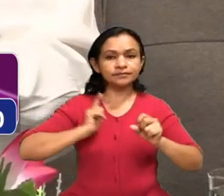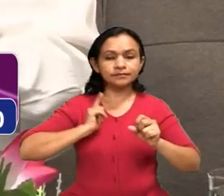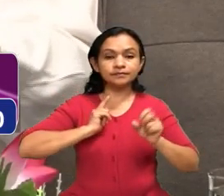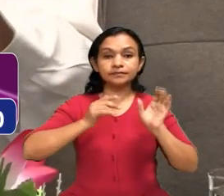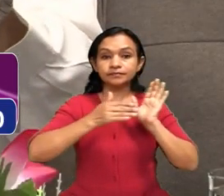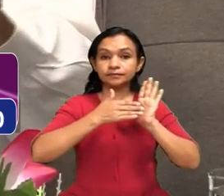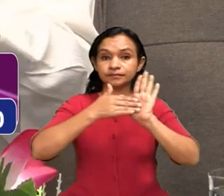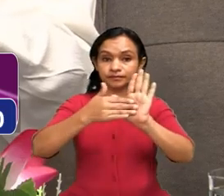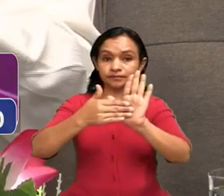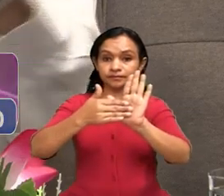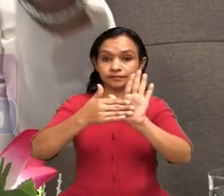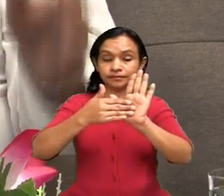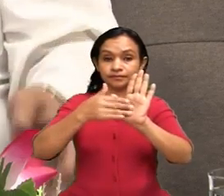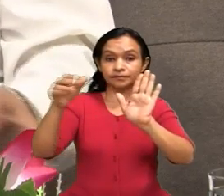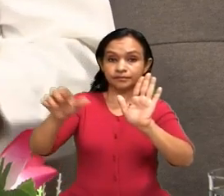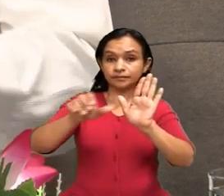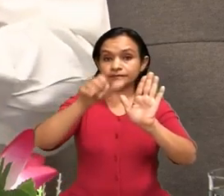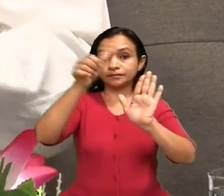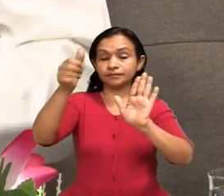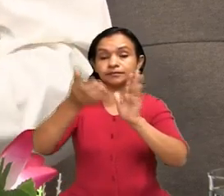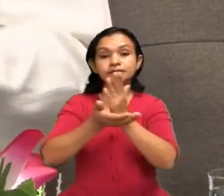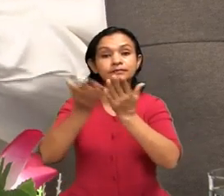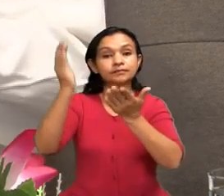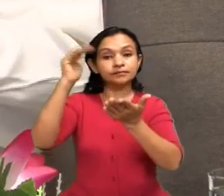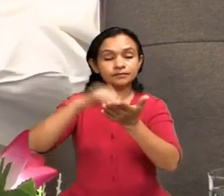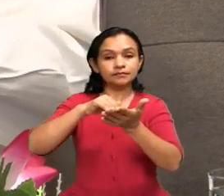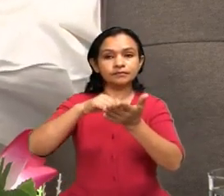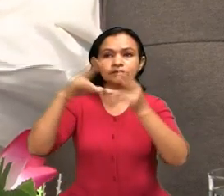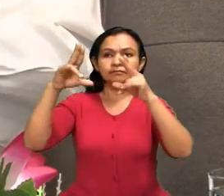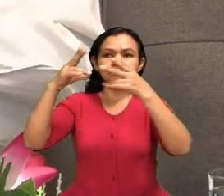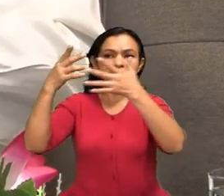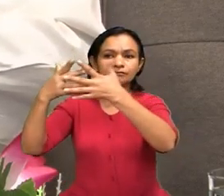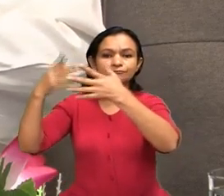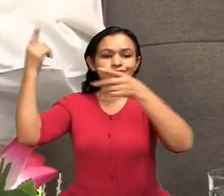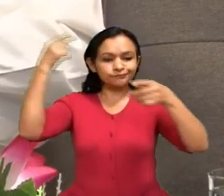demuestra otra nueva vez la agresión en Nicaragua.